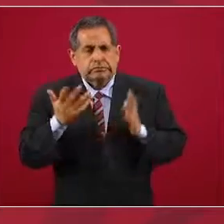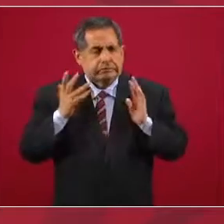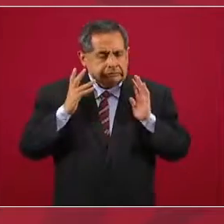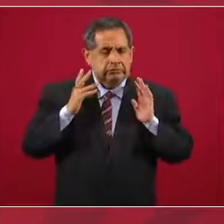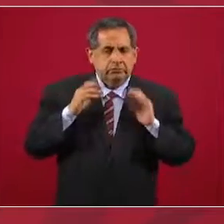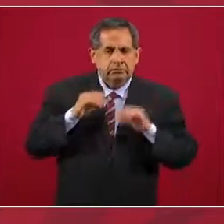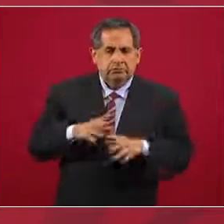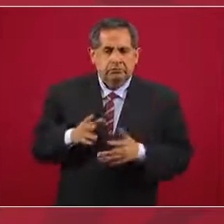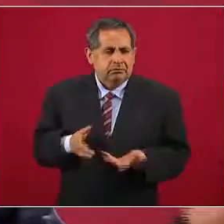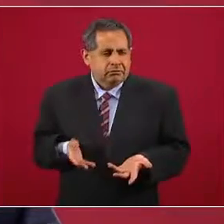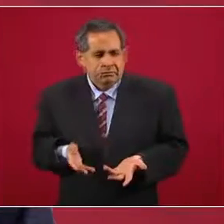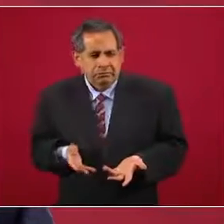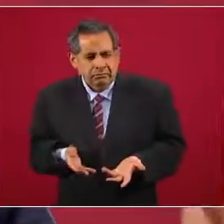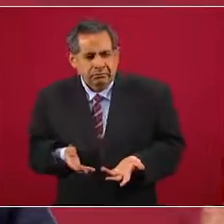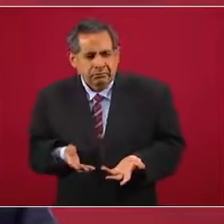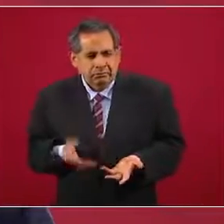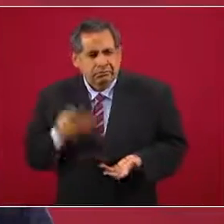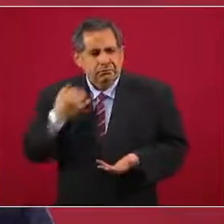O sea, cómo